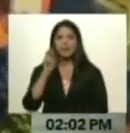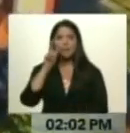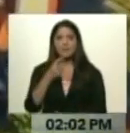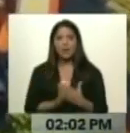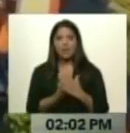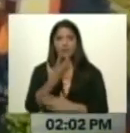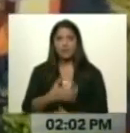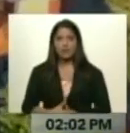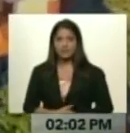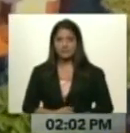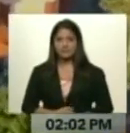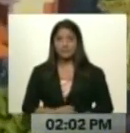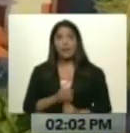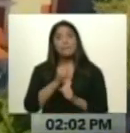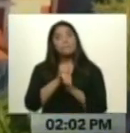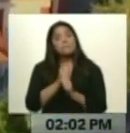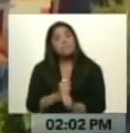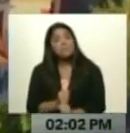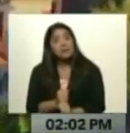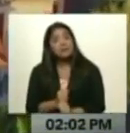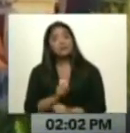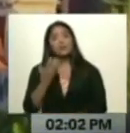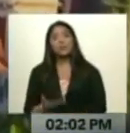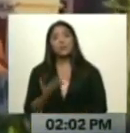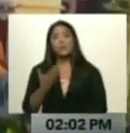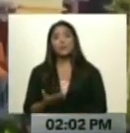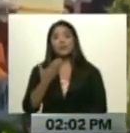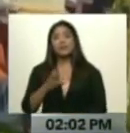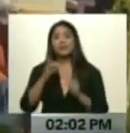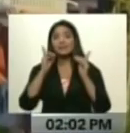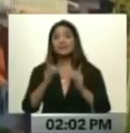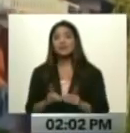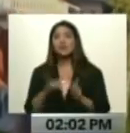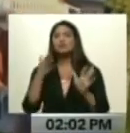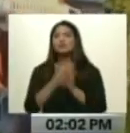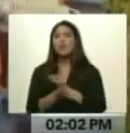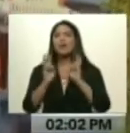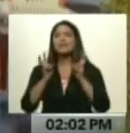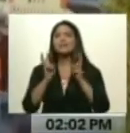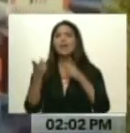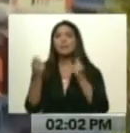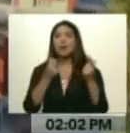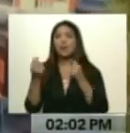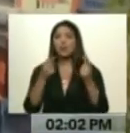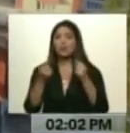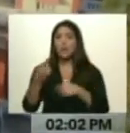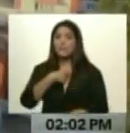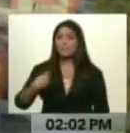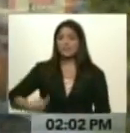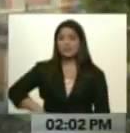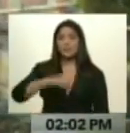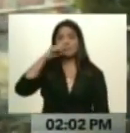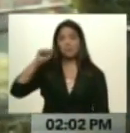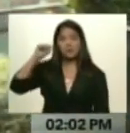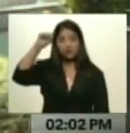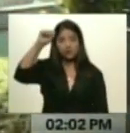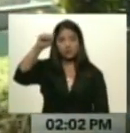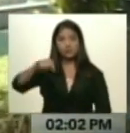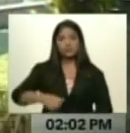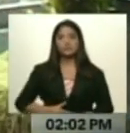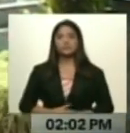Palacio de Miraflores a la espera de estos importantes anuncios en materia económica que va a realizar el primer mandatario